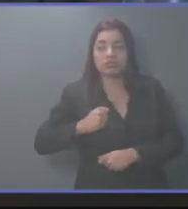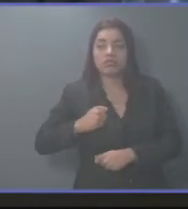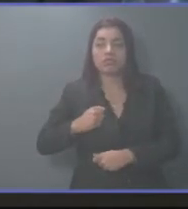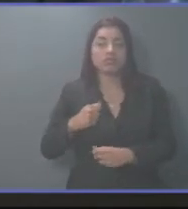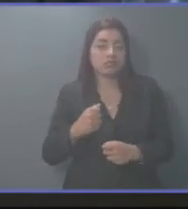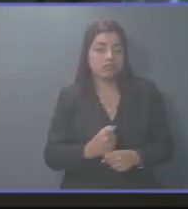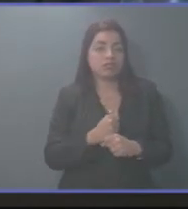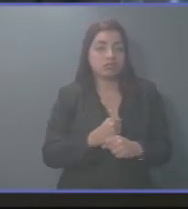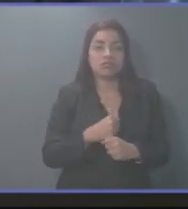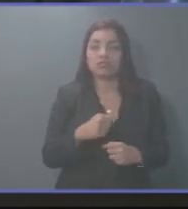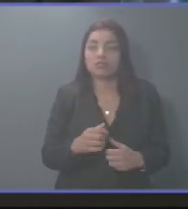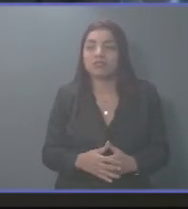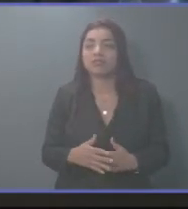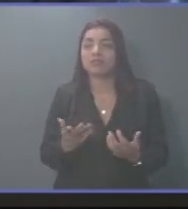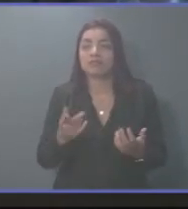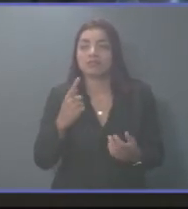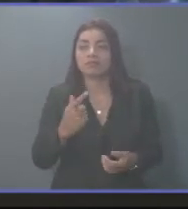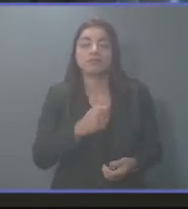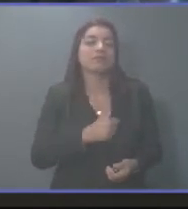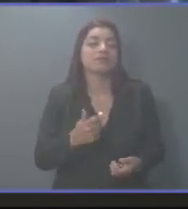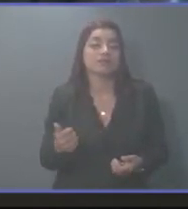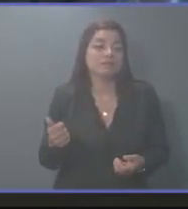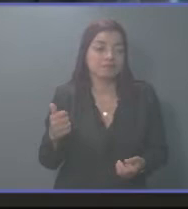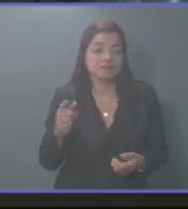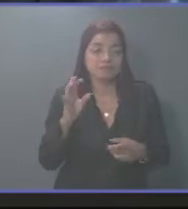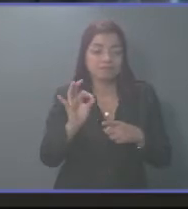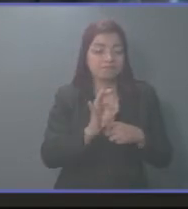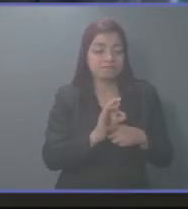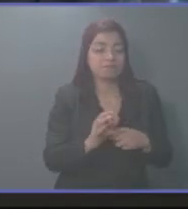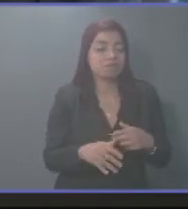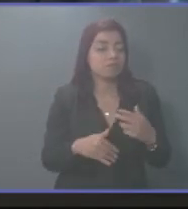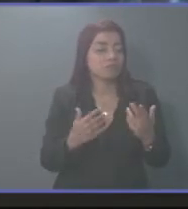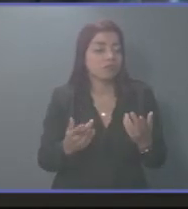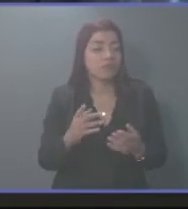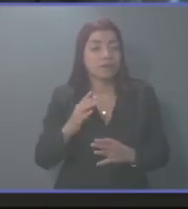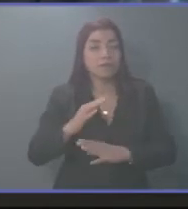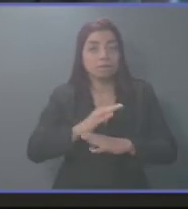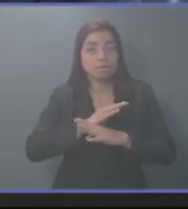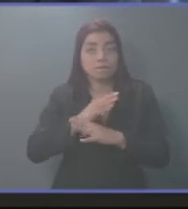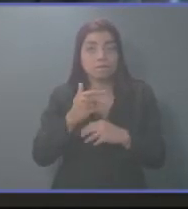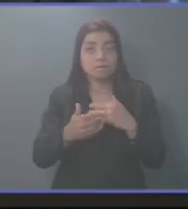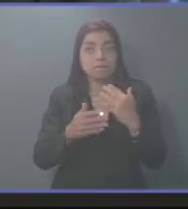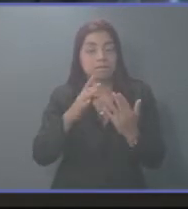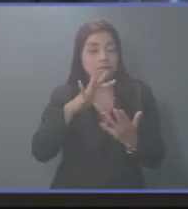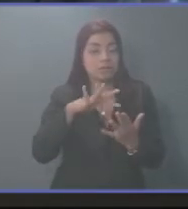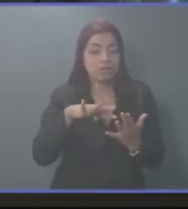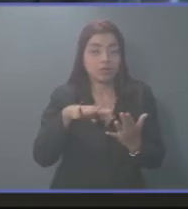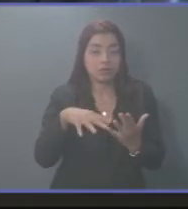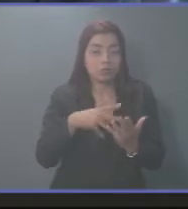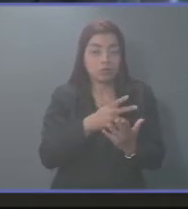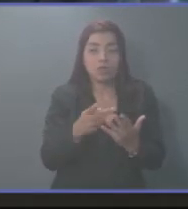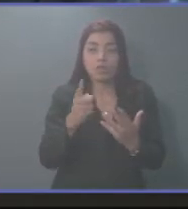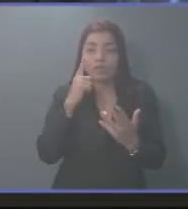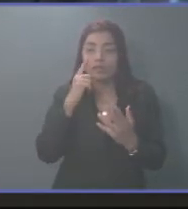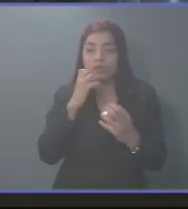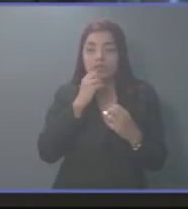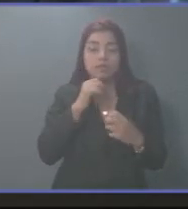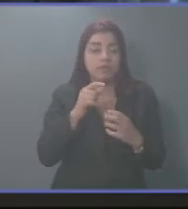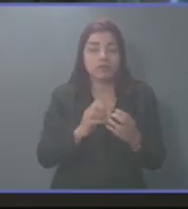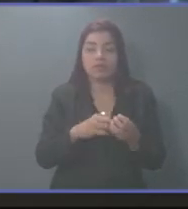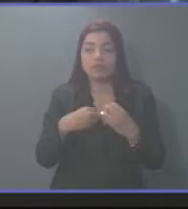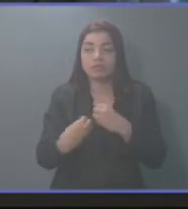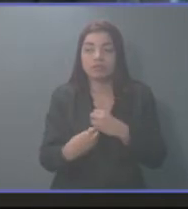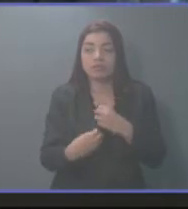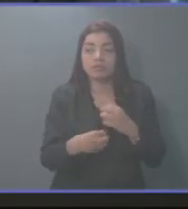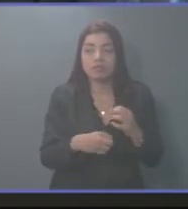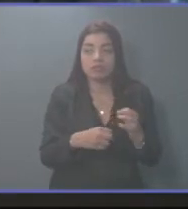Seguridad Pública, cuyas funciones principales eran las de proveer los cuadros de reservistas a las unidades operativas